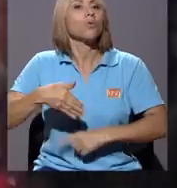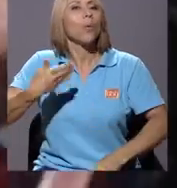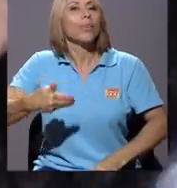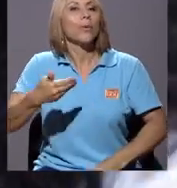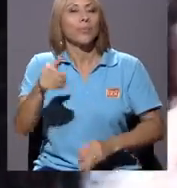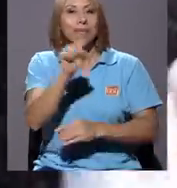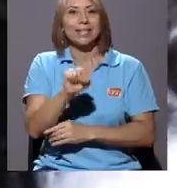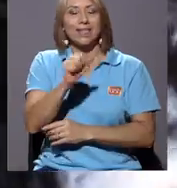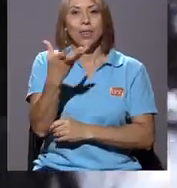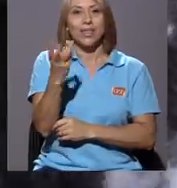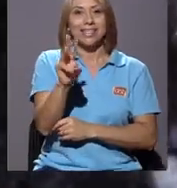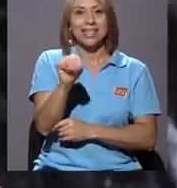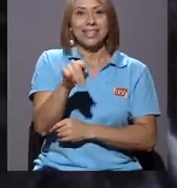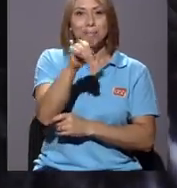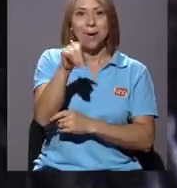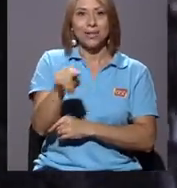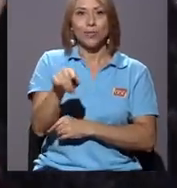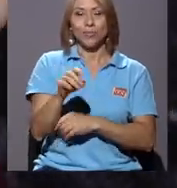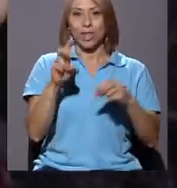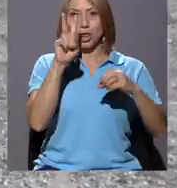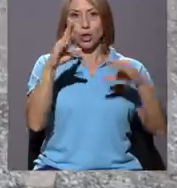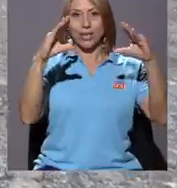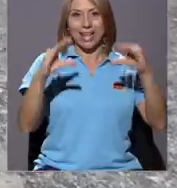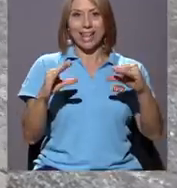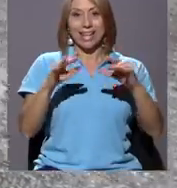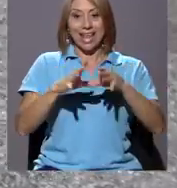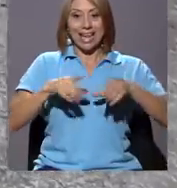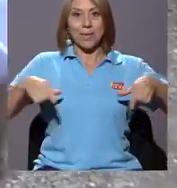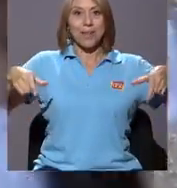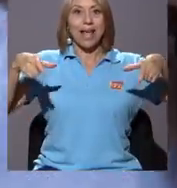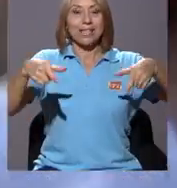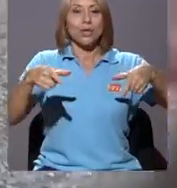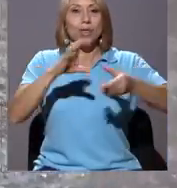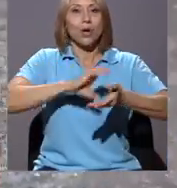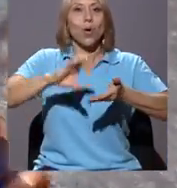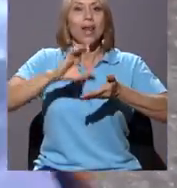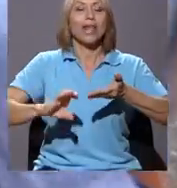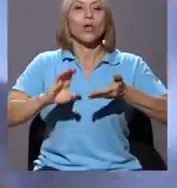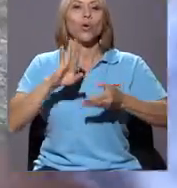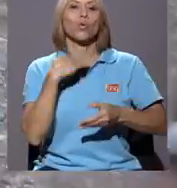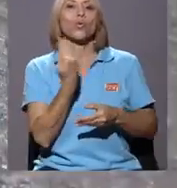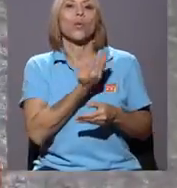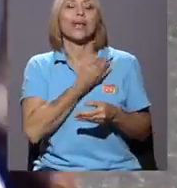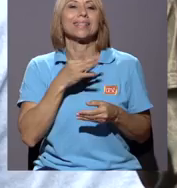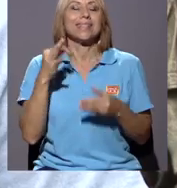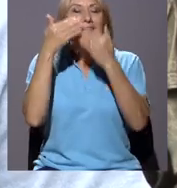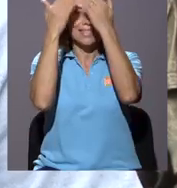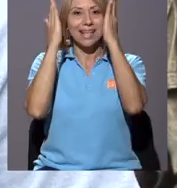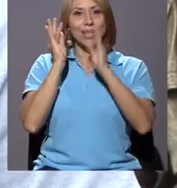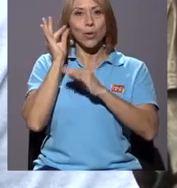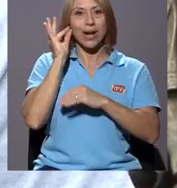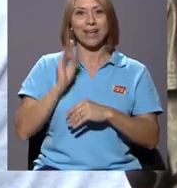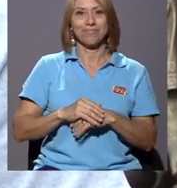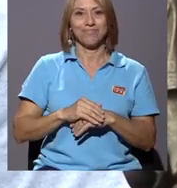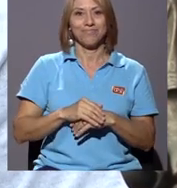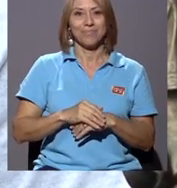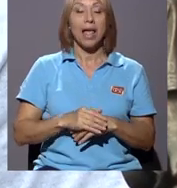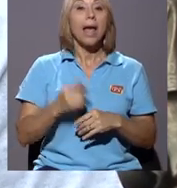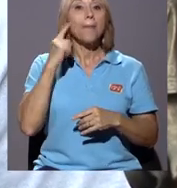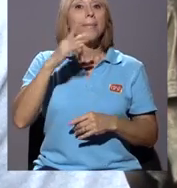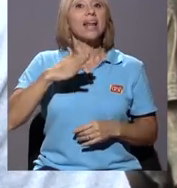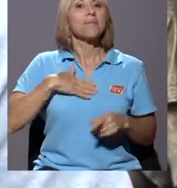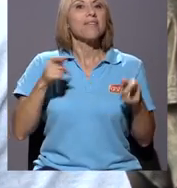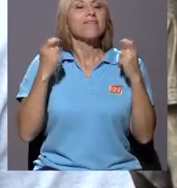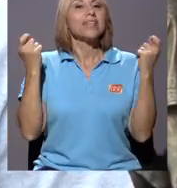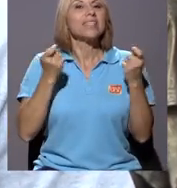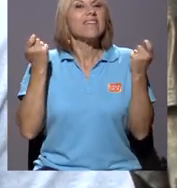marzo a las 2 de la tarde en el gimnasio del Colegio Nuestra Señora. Para mí el festival es un lugar donde se